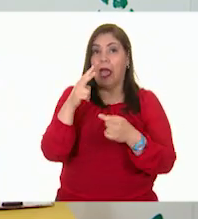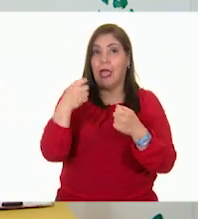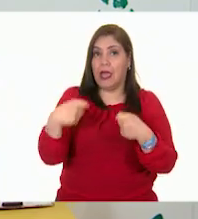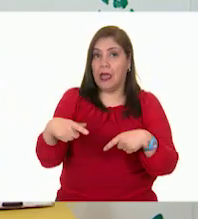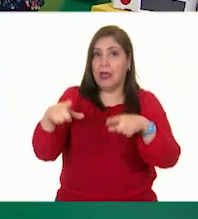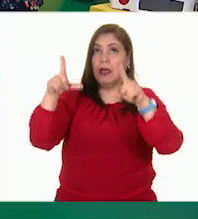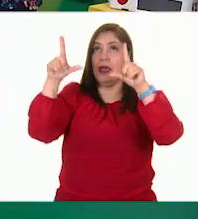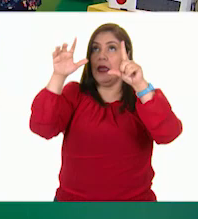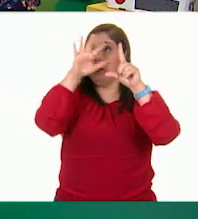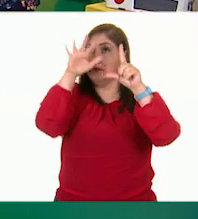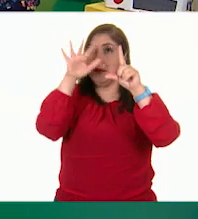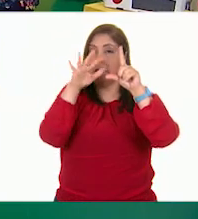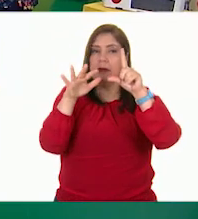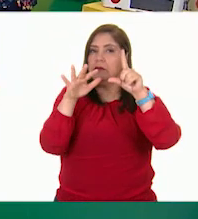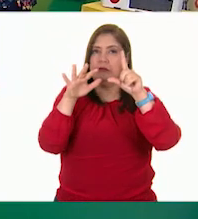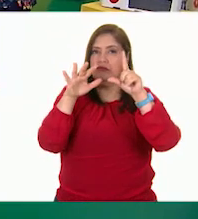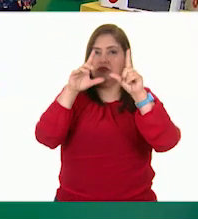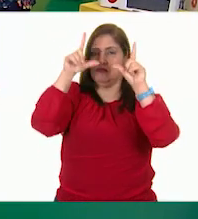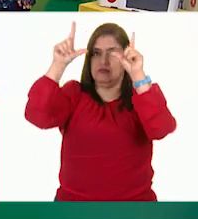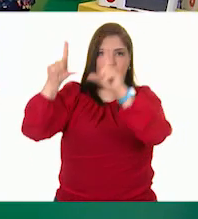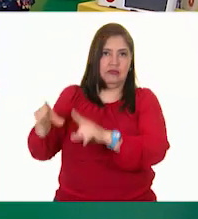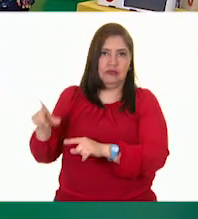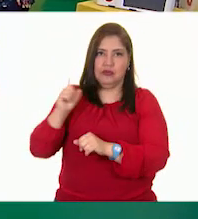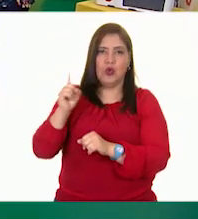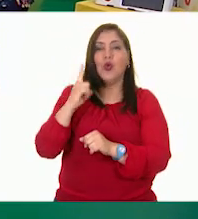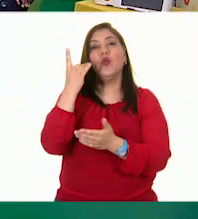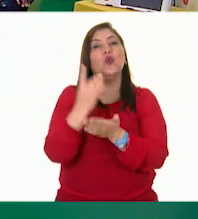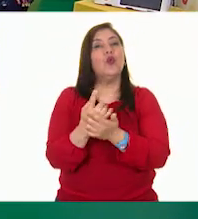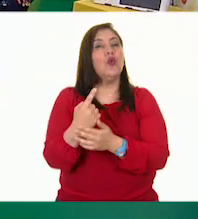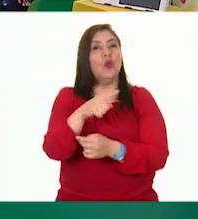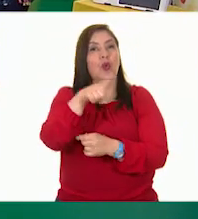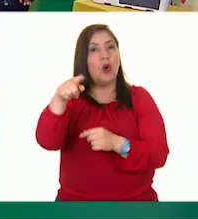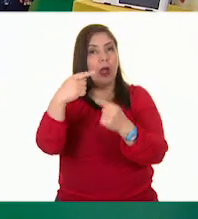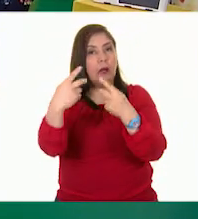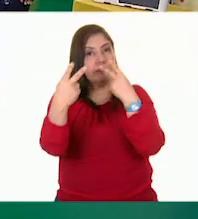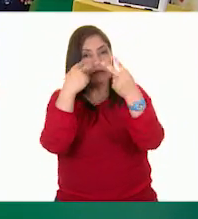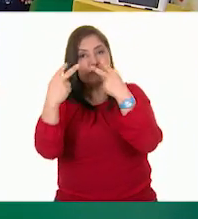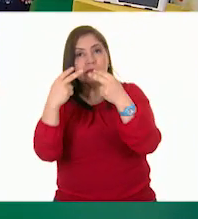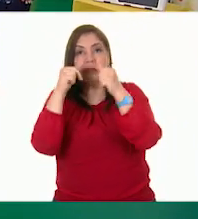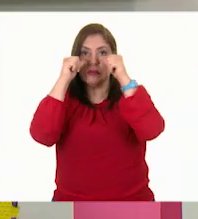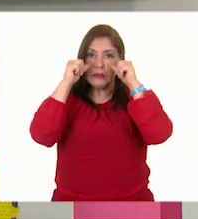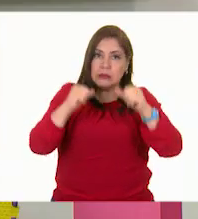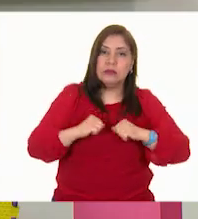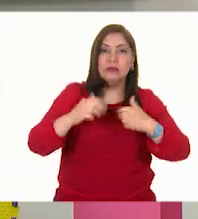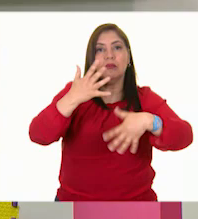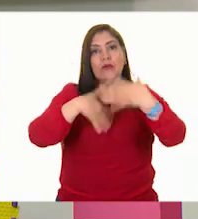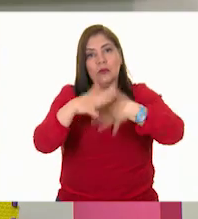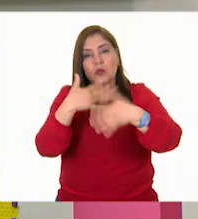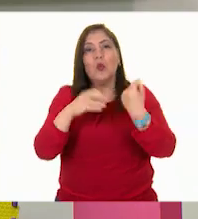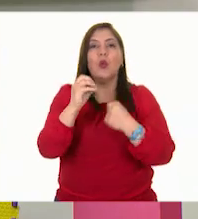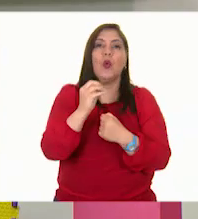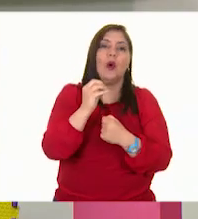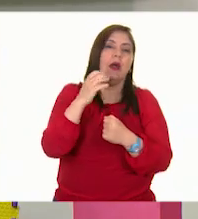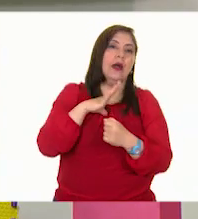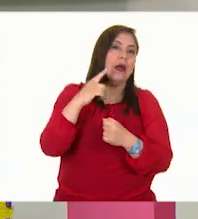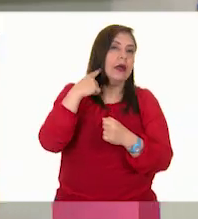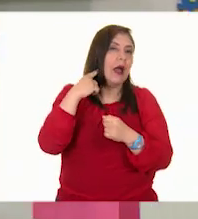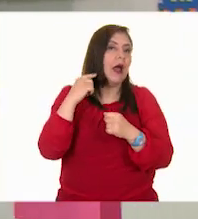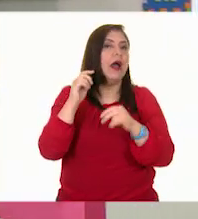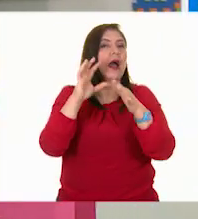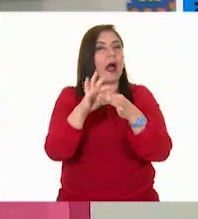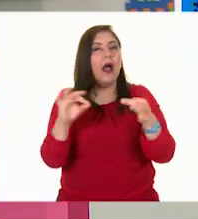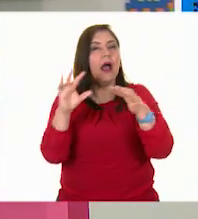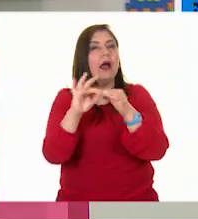en pantalla. Le vamos a pedir a Pili que haga la lectura y ustedes en casita pongan mucha